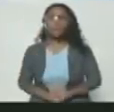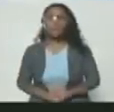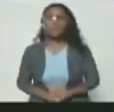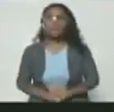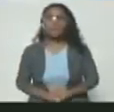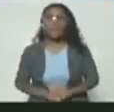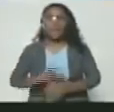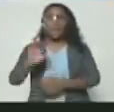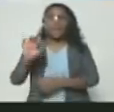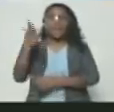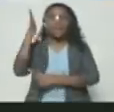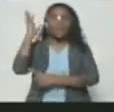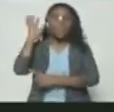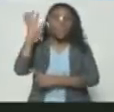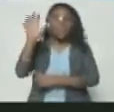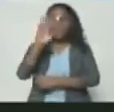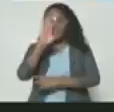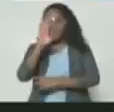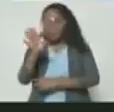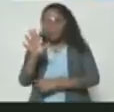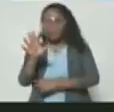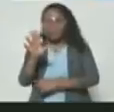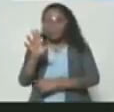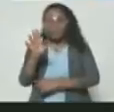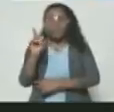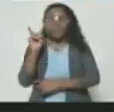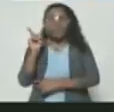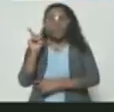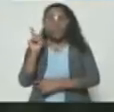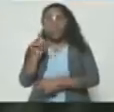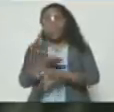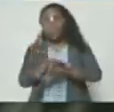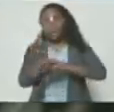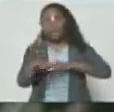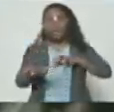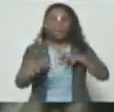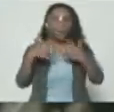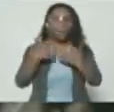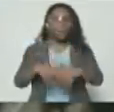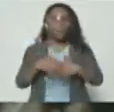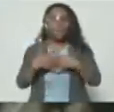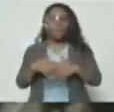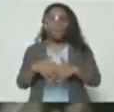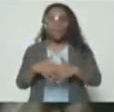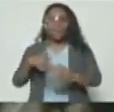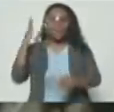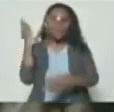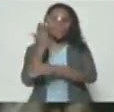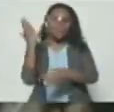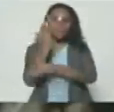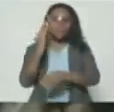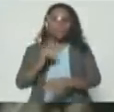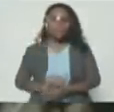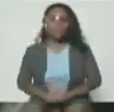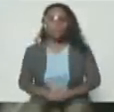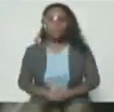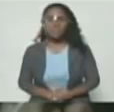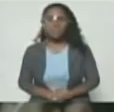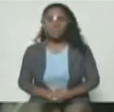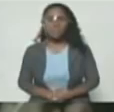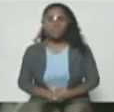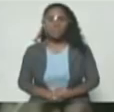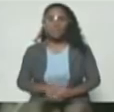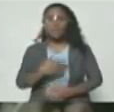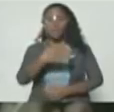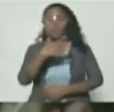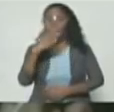Ricardo, es el quinto país, directiva de Fedecámara, con mayor número de empresas sancionadas. Cuando hablamos de